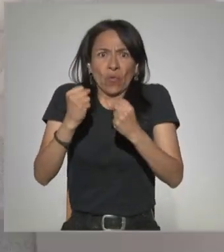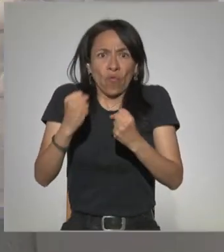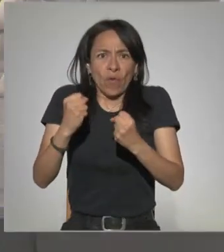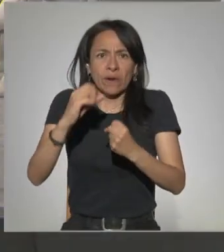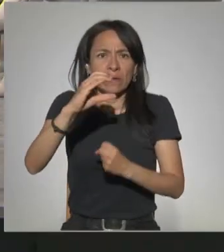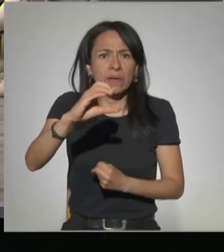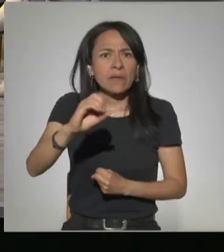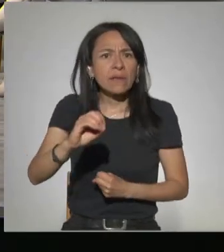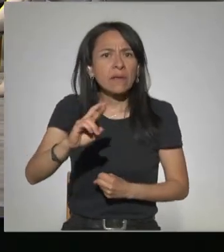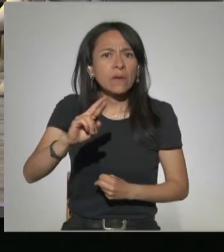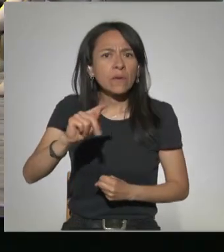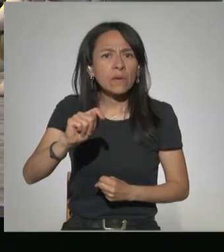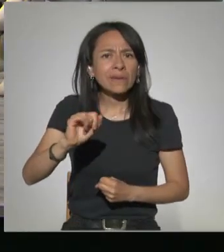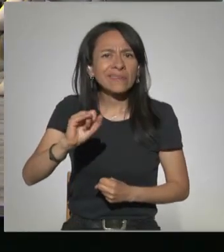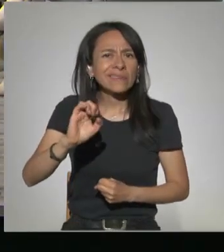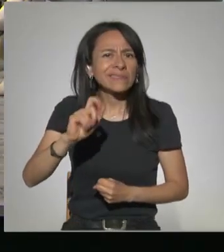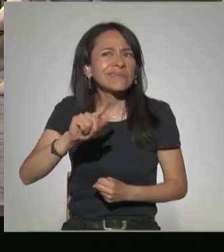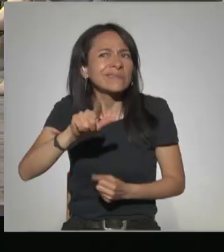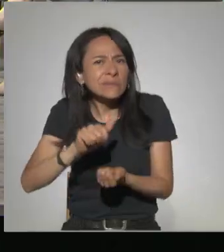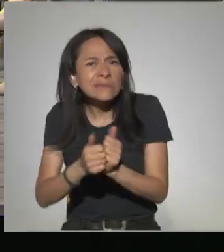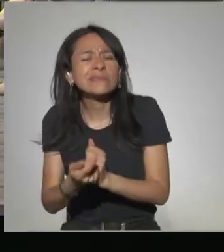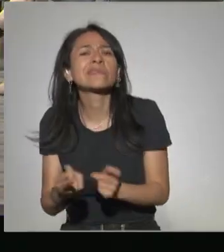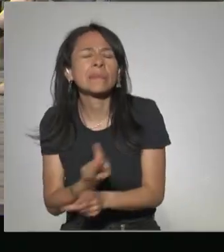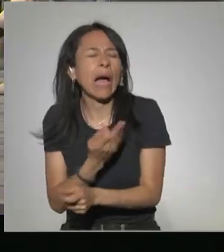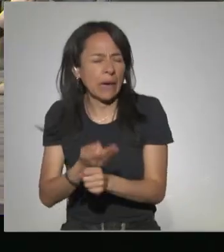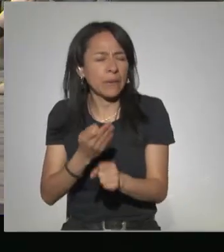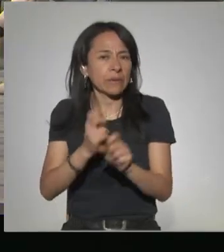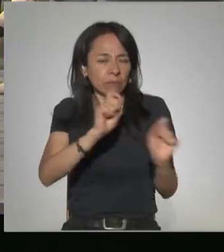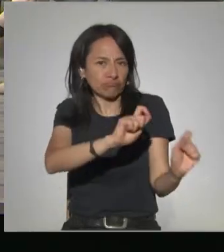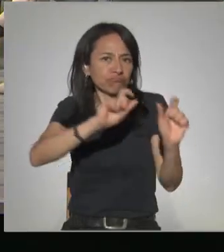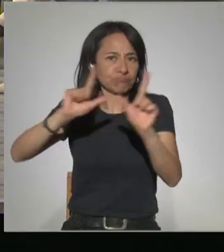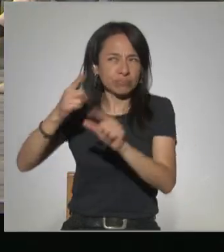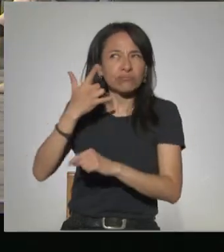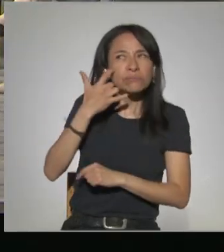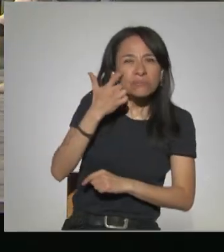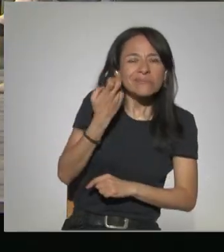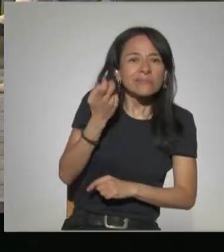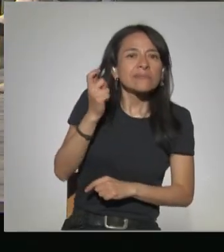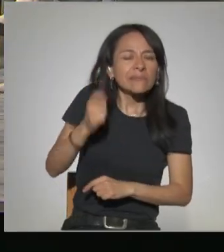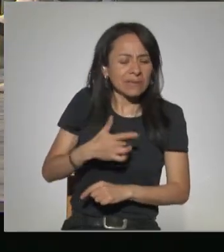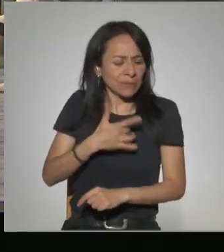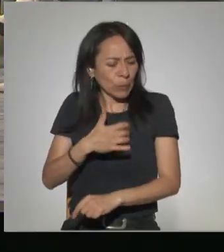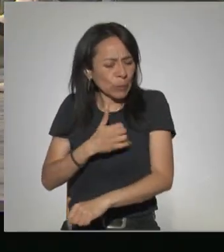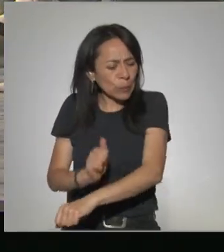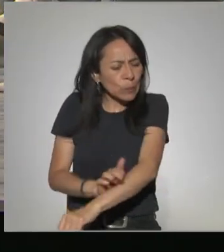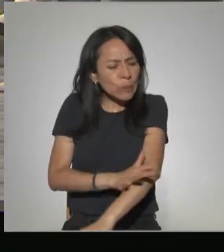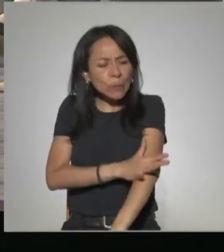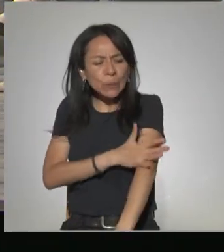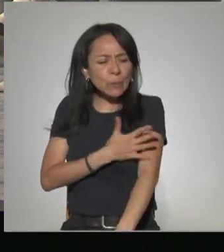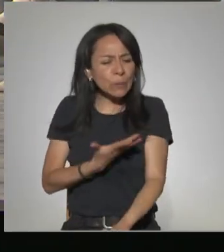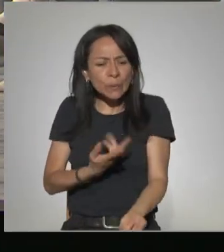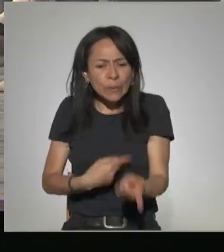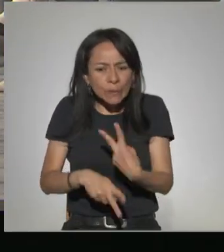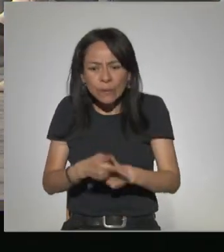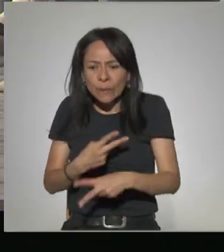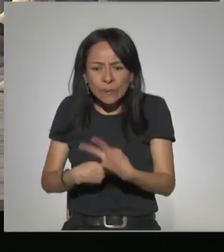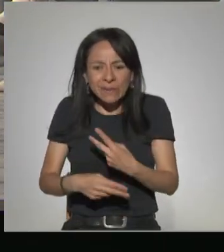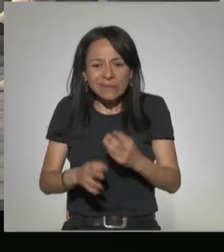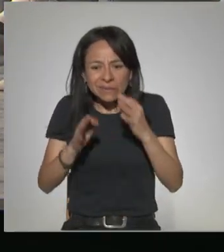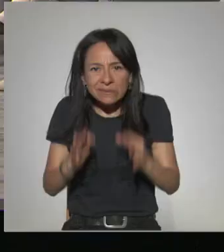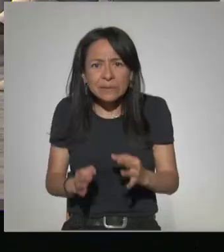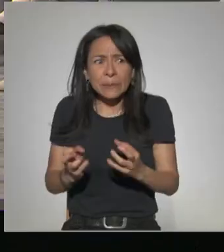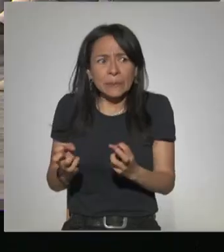bueno, vamos a ver este siguiente material que tenemos con ustedes. ¿Qué emociones experimentas cuando estás